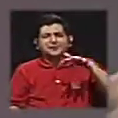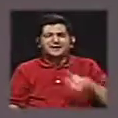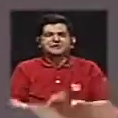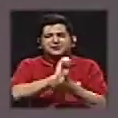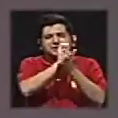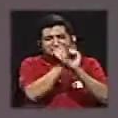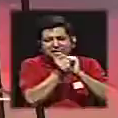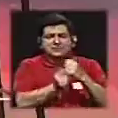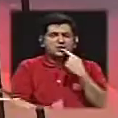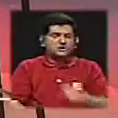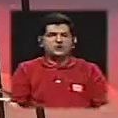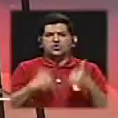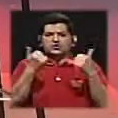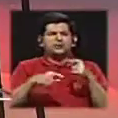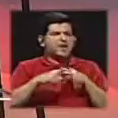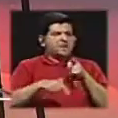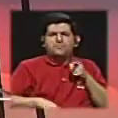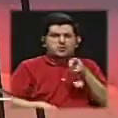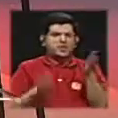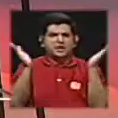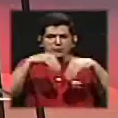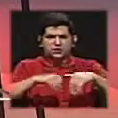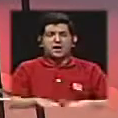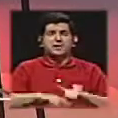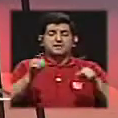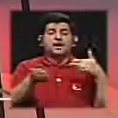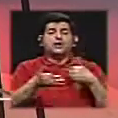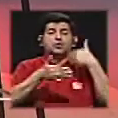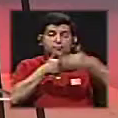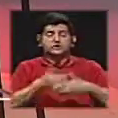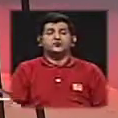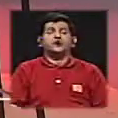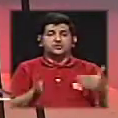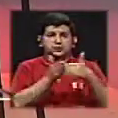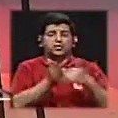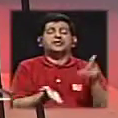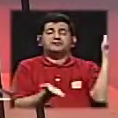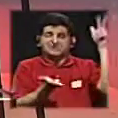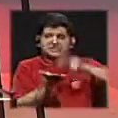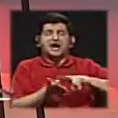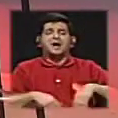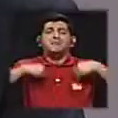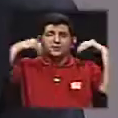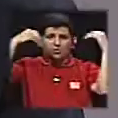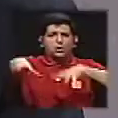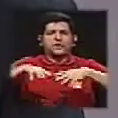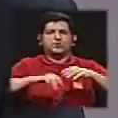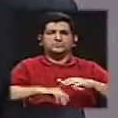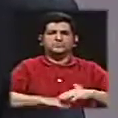después afirmó que ya no había puñales y luego ratificó esa renuncia.